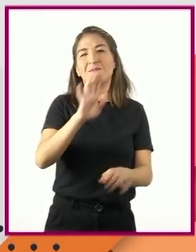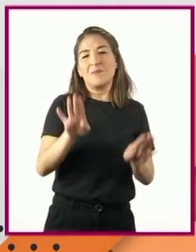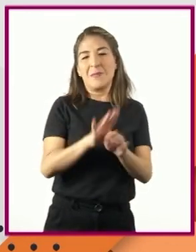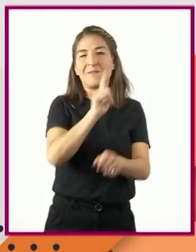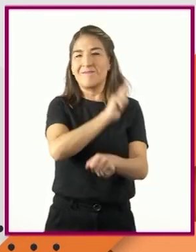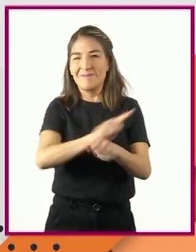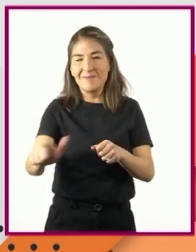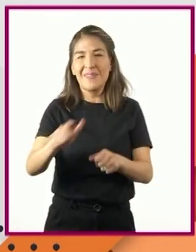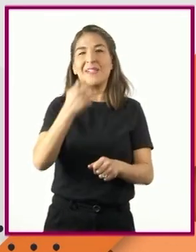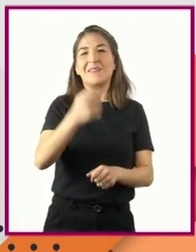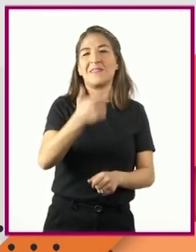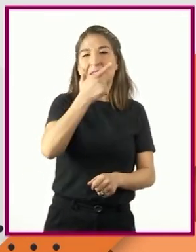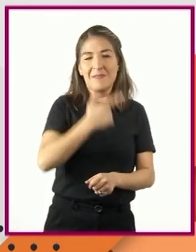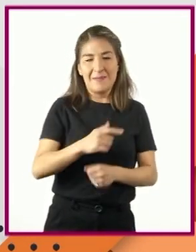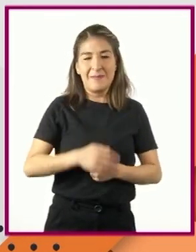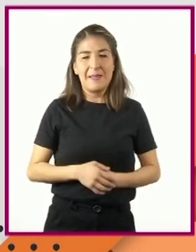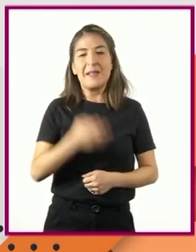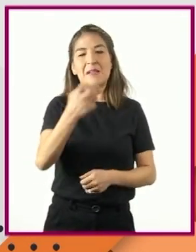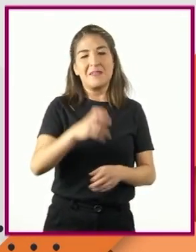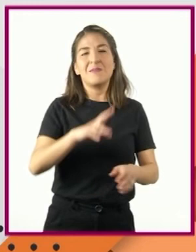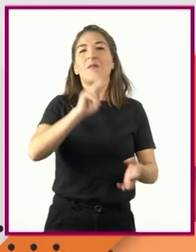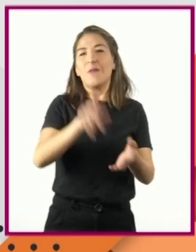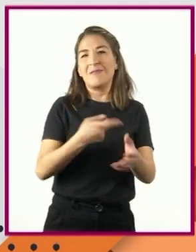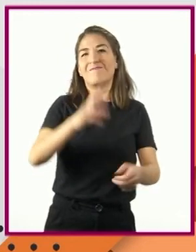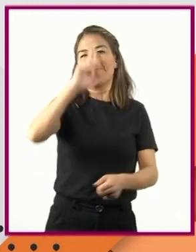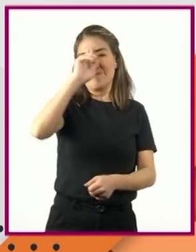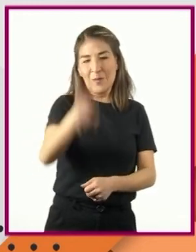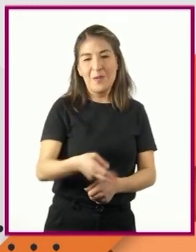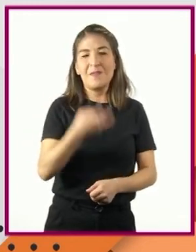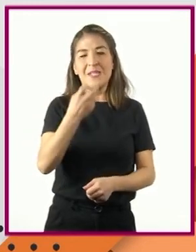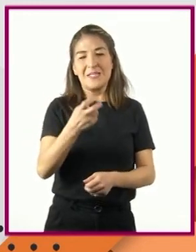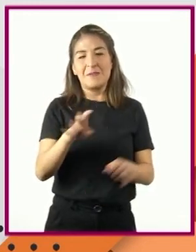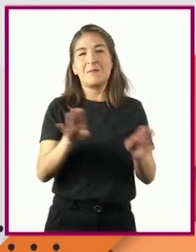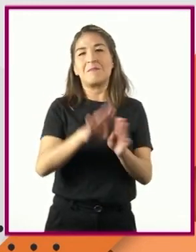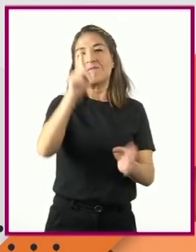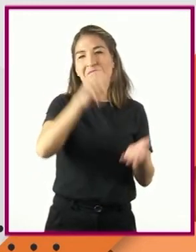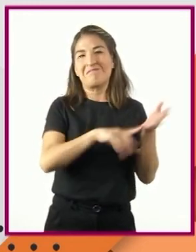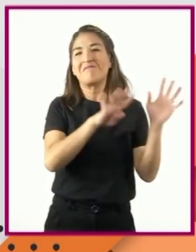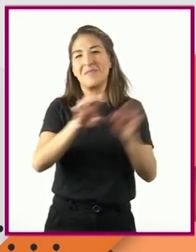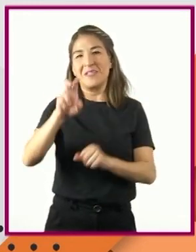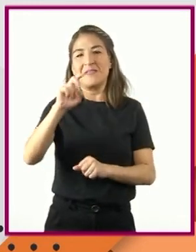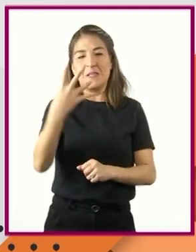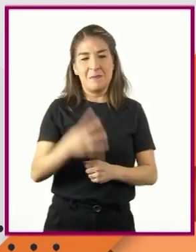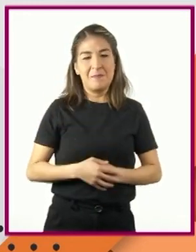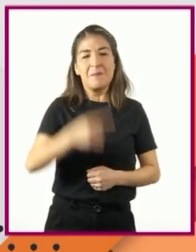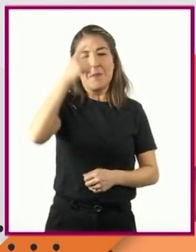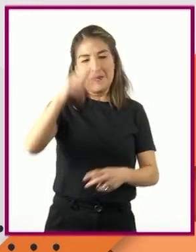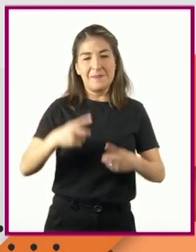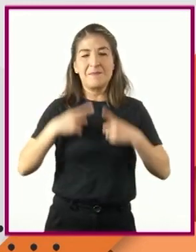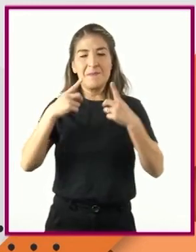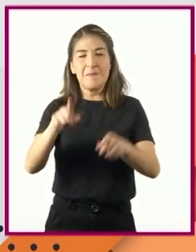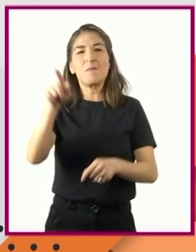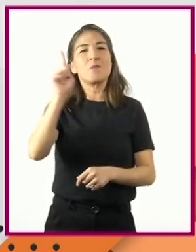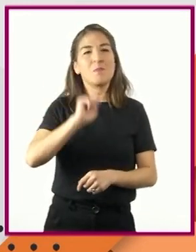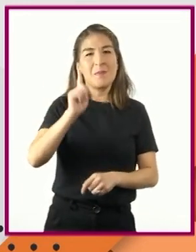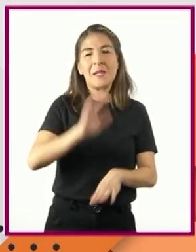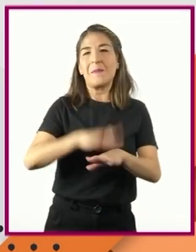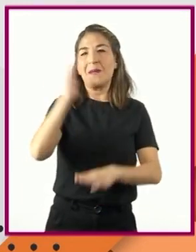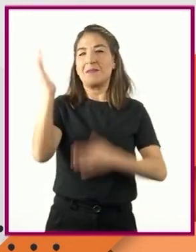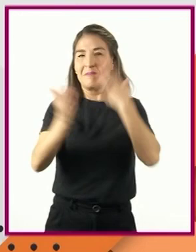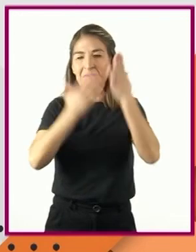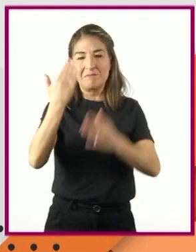volvió a prohibirse en 1934. Mejoras sociales para las mujeres, una educación